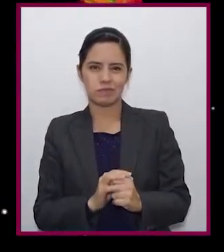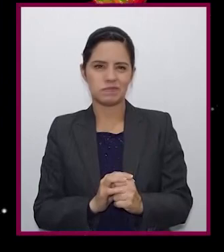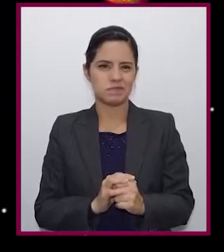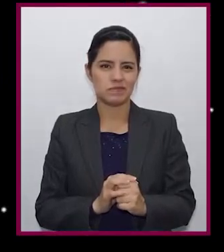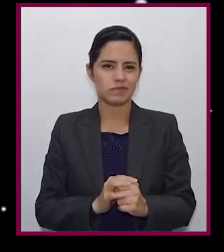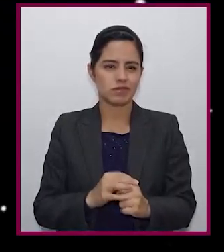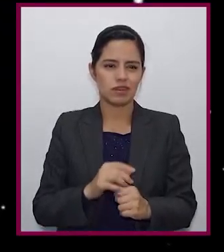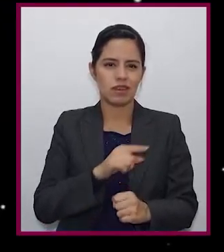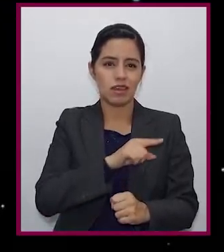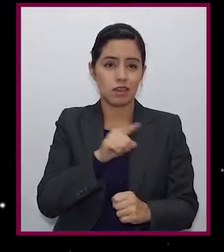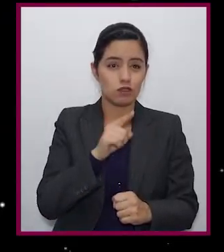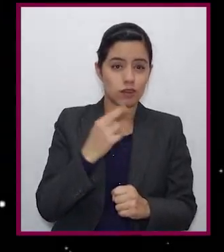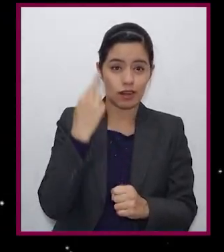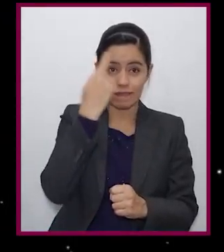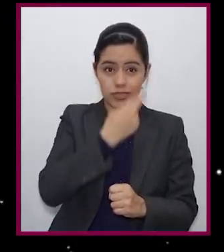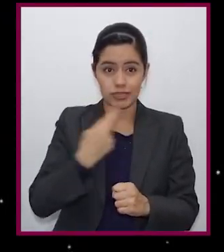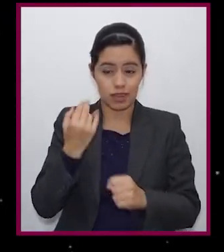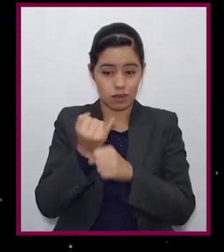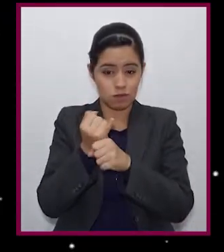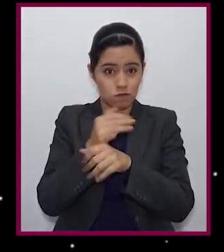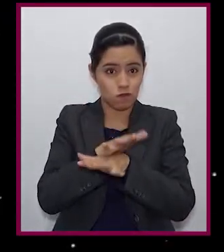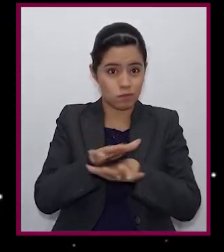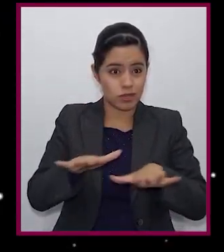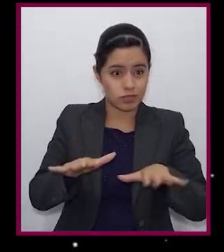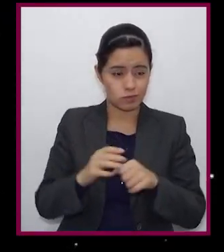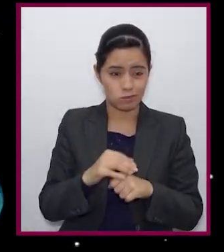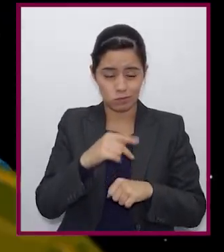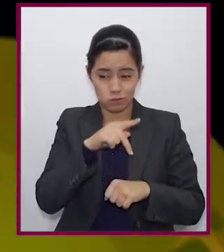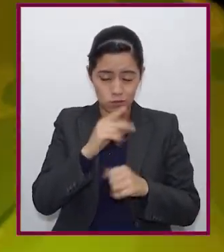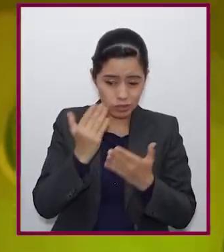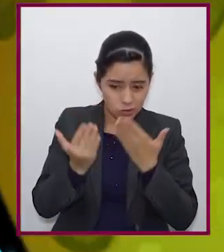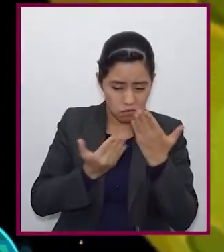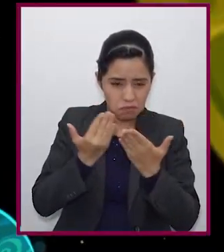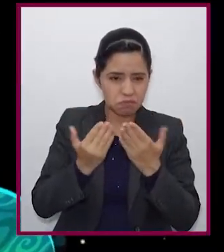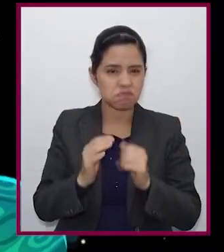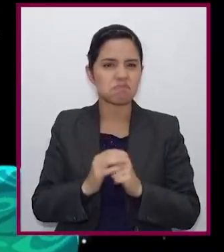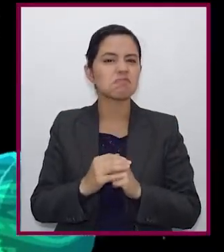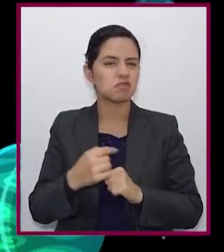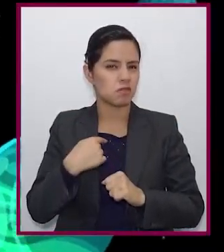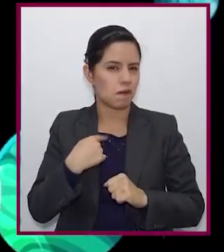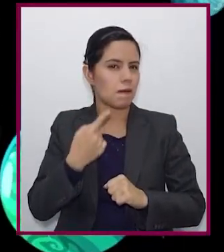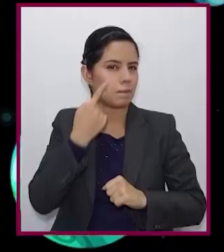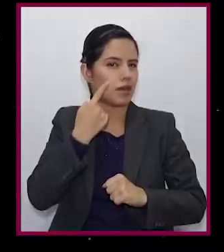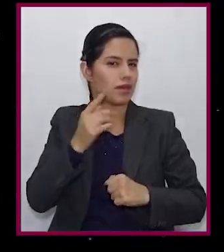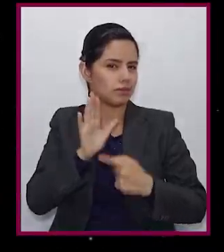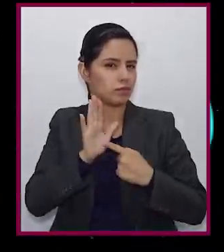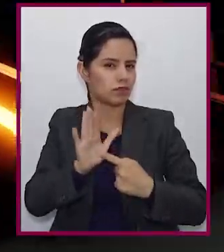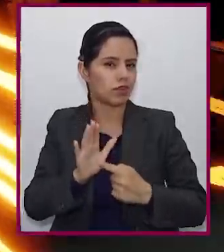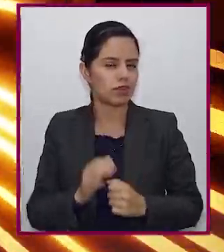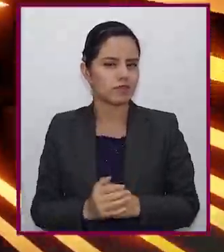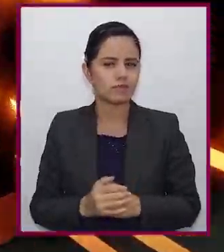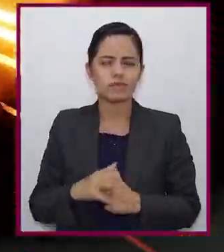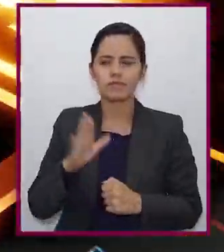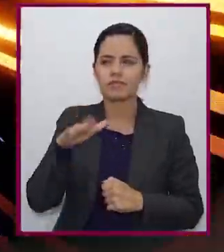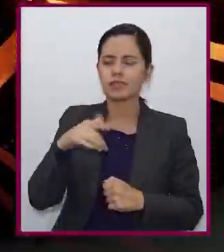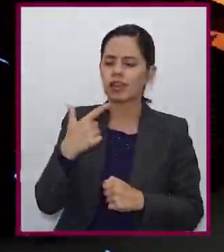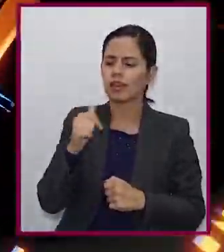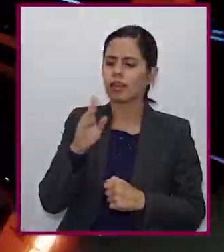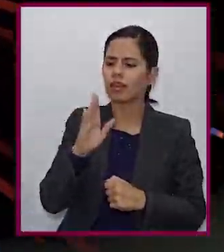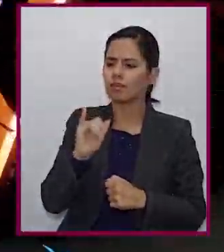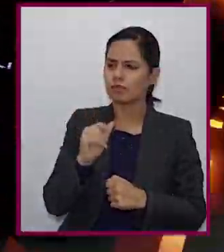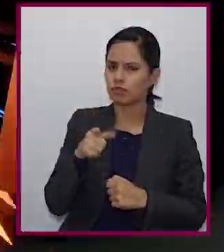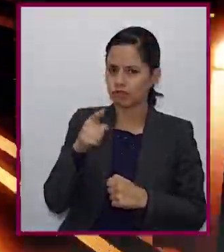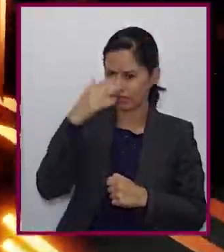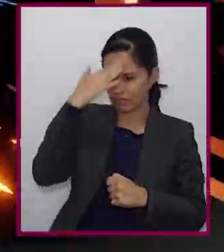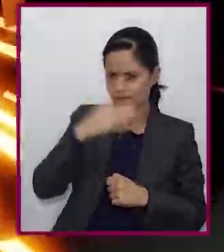esos cuates ni siquiera revisan la información que comparten y se los voy a demostrar. Oye Gaby, ¿tú sabes cuál